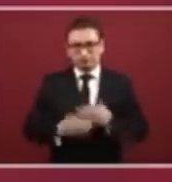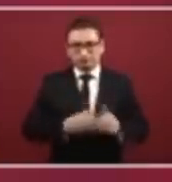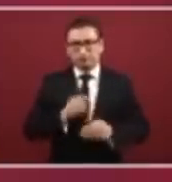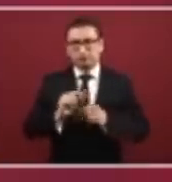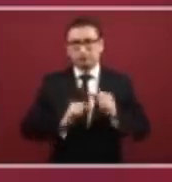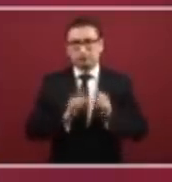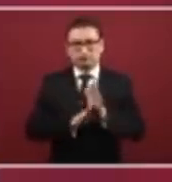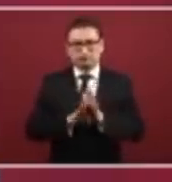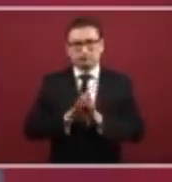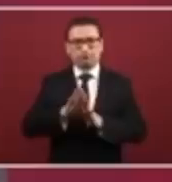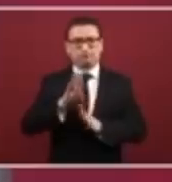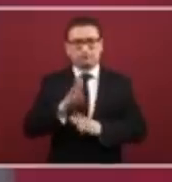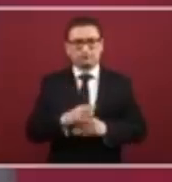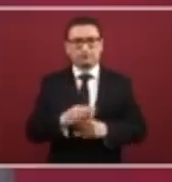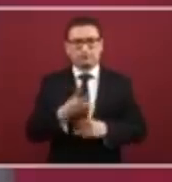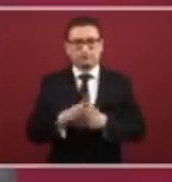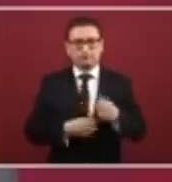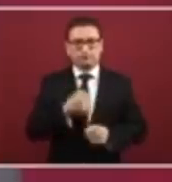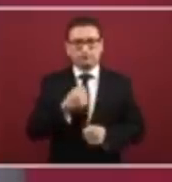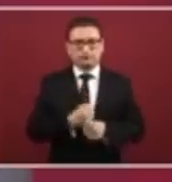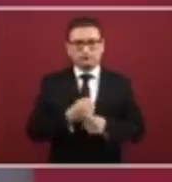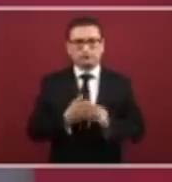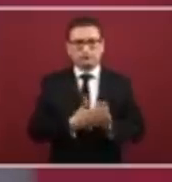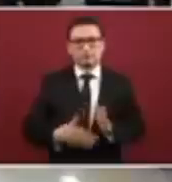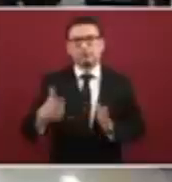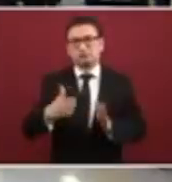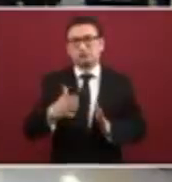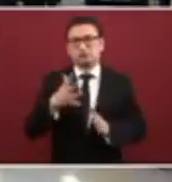¿sí? Pero en 3 años vamos a estar